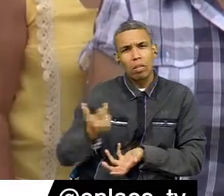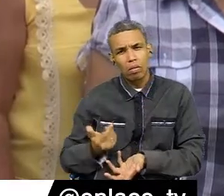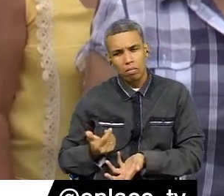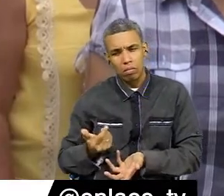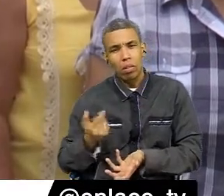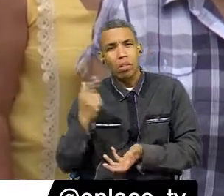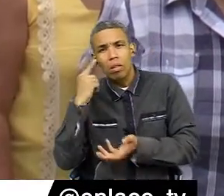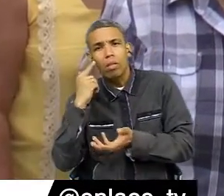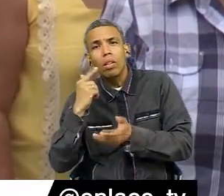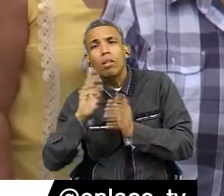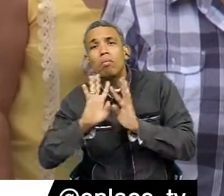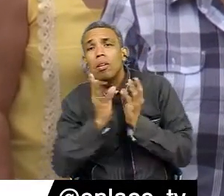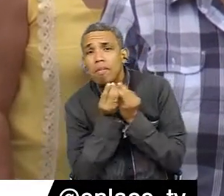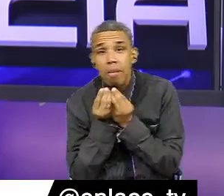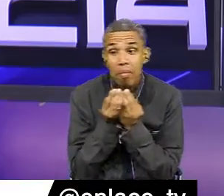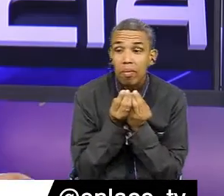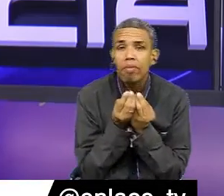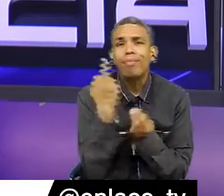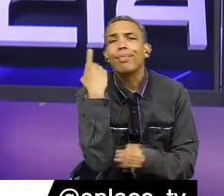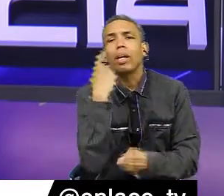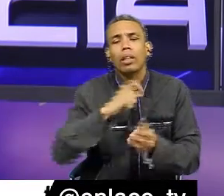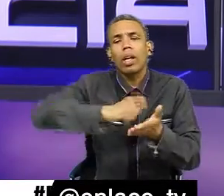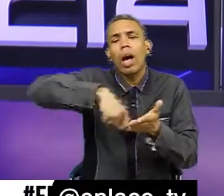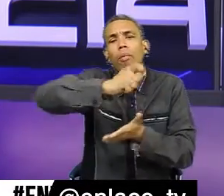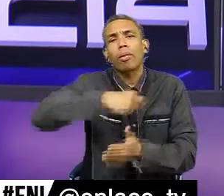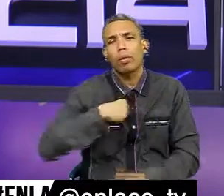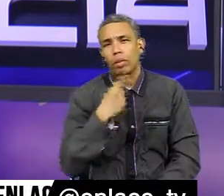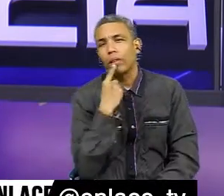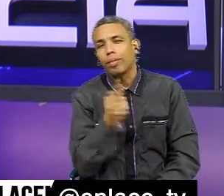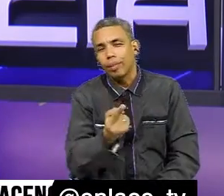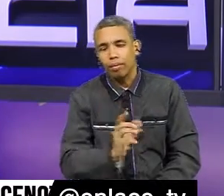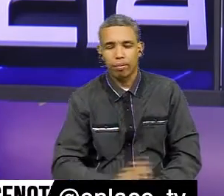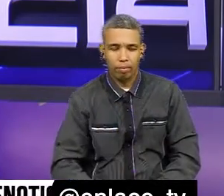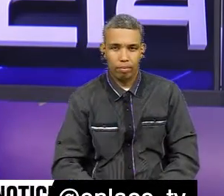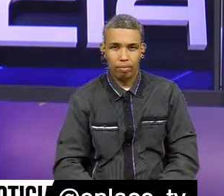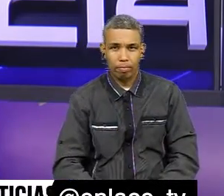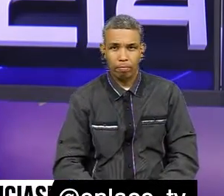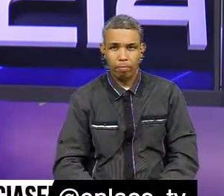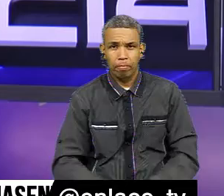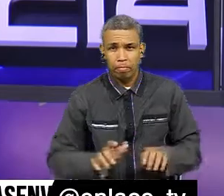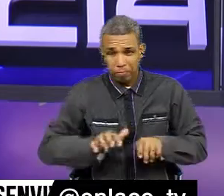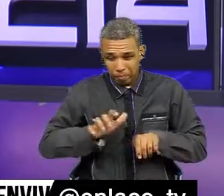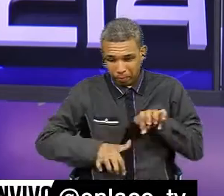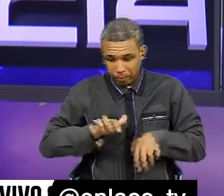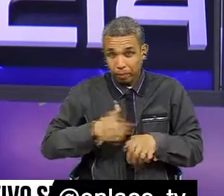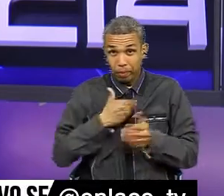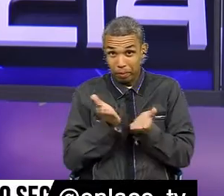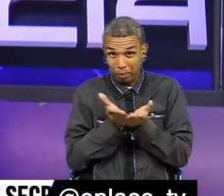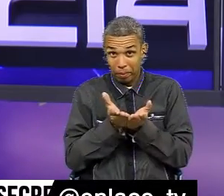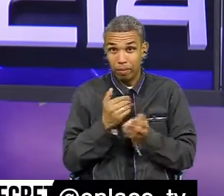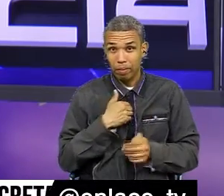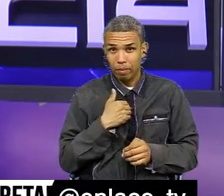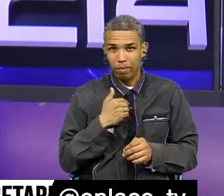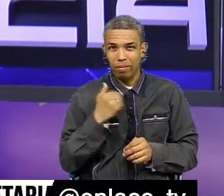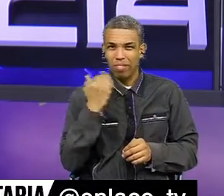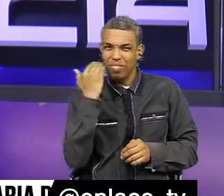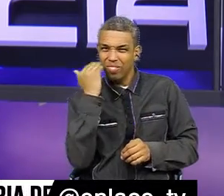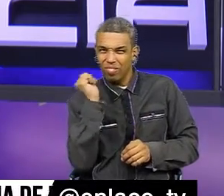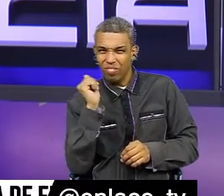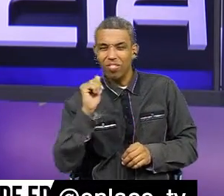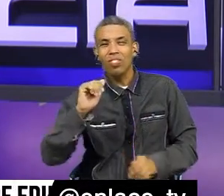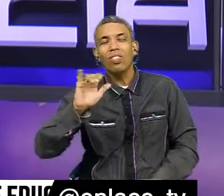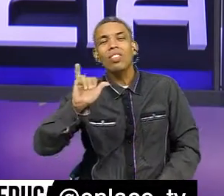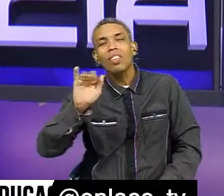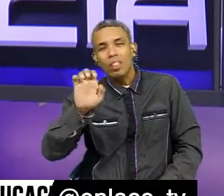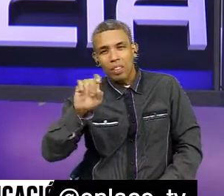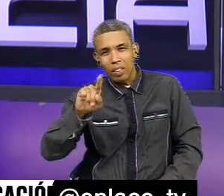al Consejo Municipal. Por su parte, la secretaria de Educación, Yesenia Jaraba, le responde a los maestros de la Normal Superior Cristo